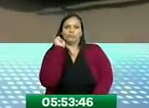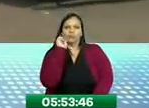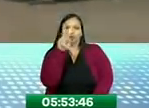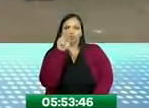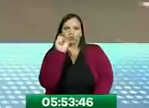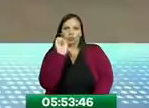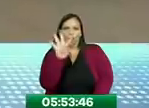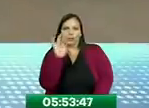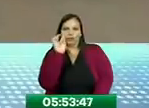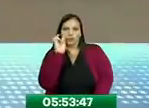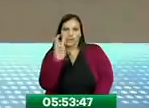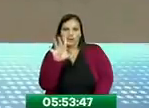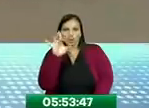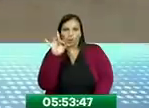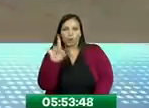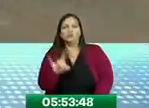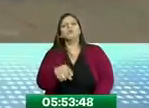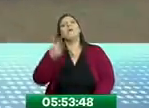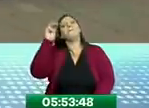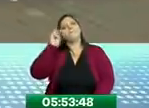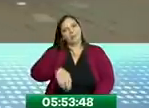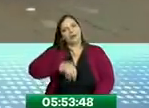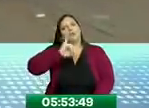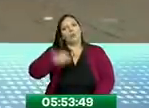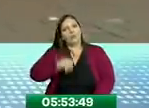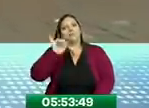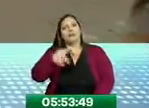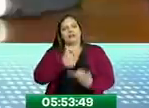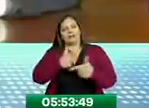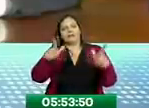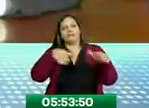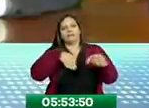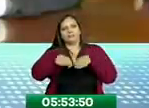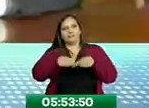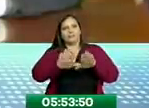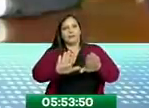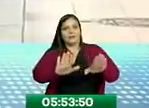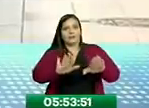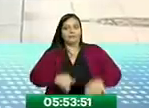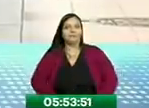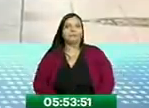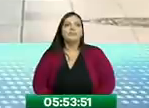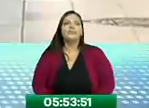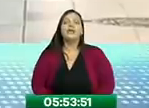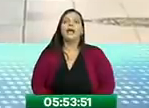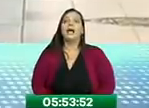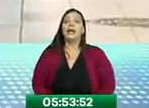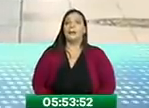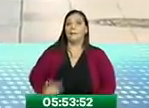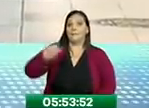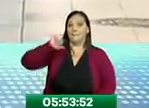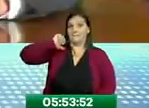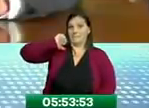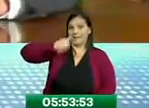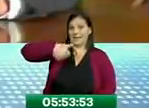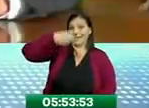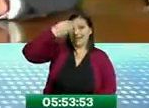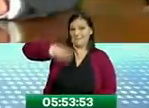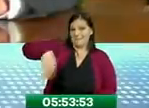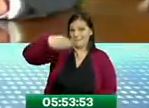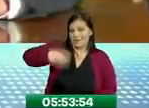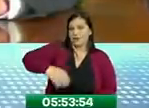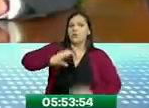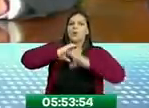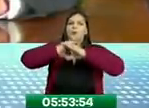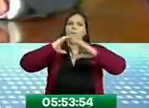provincia a otra a partir del día miércoles. Hasta el día de hoy puede ir una persona a otra provincia en